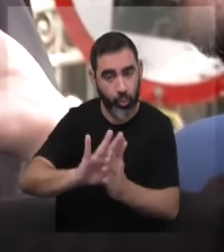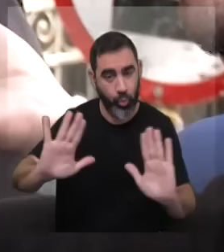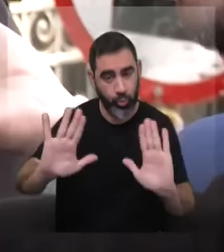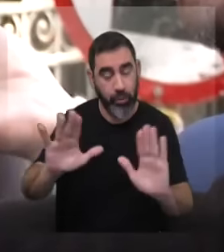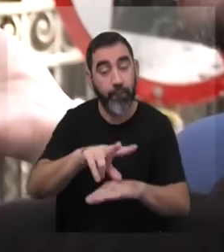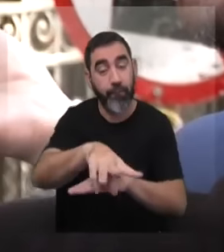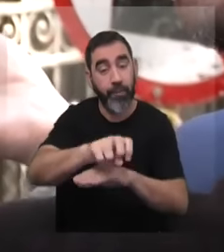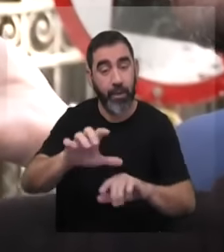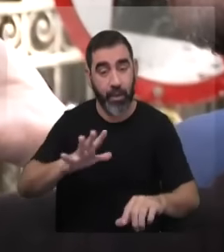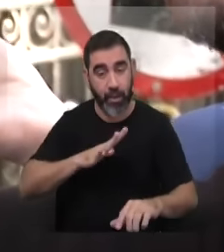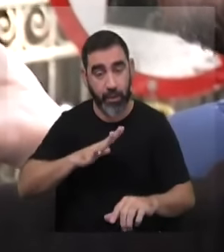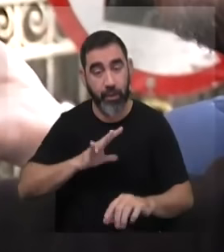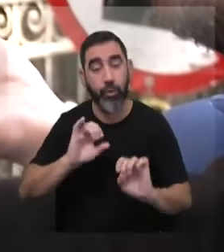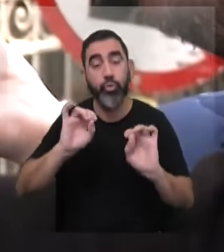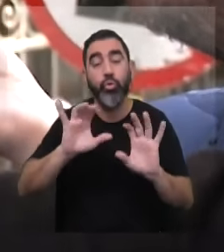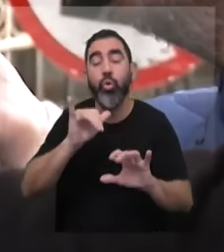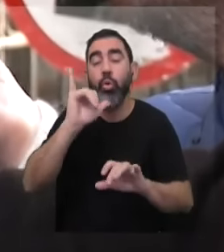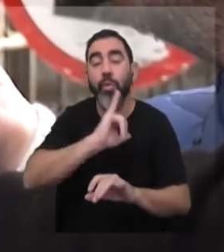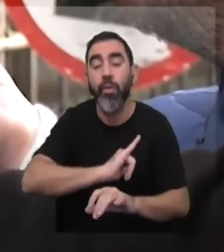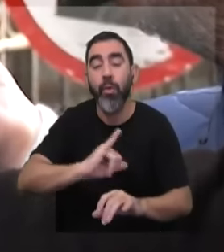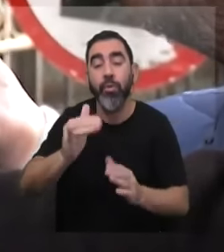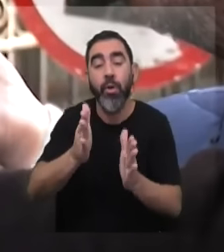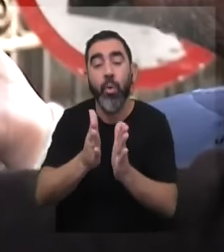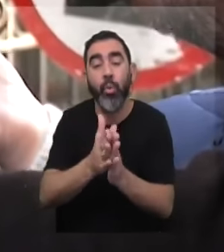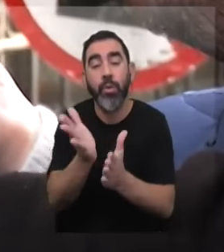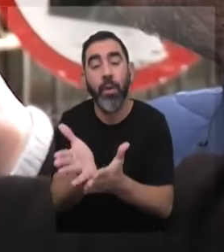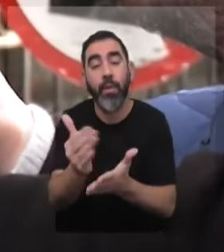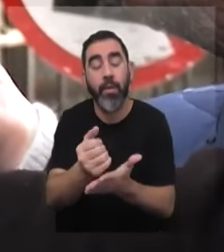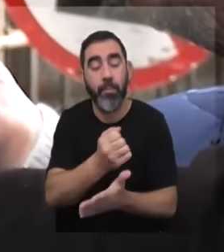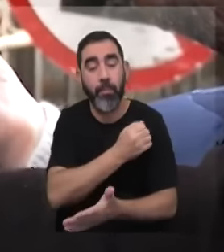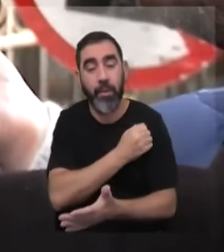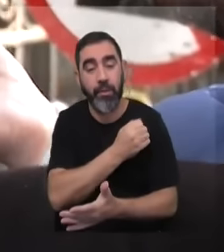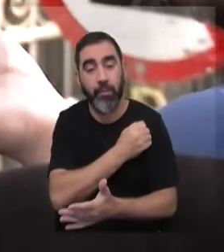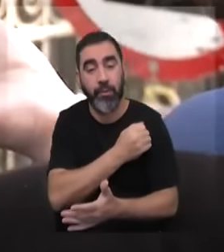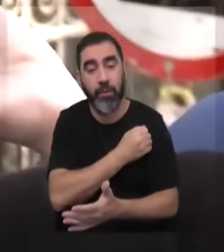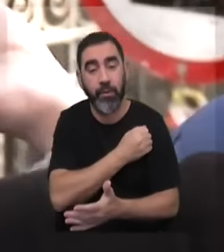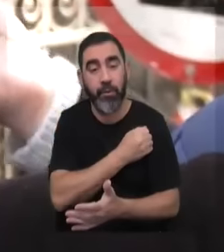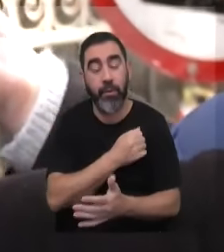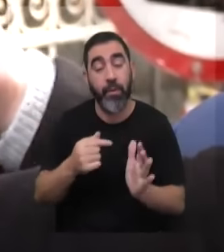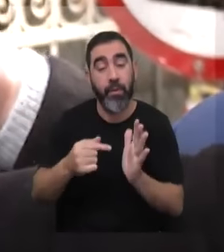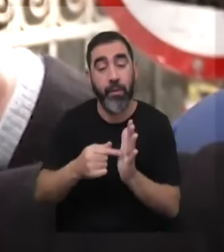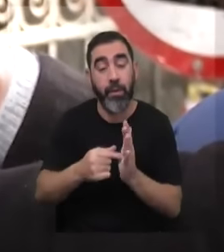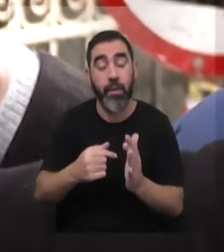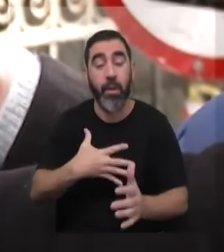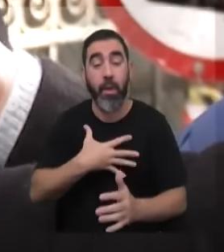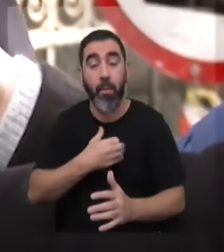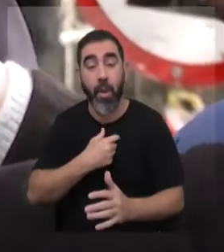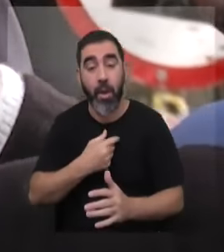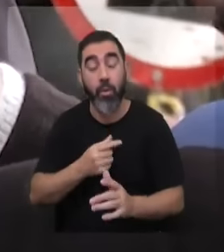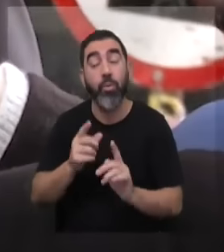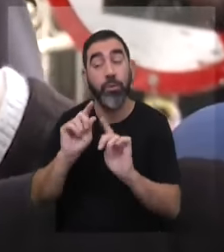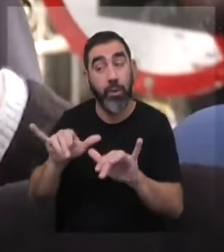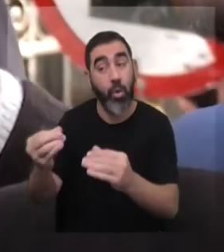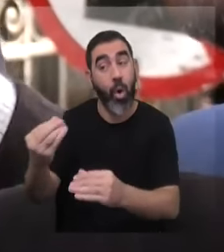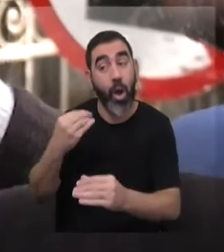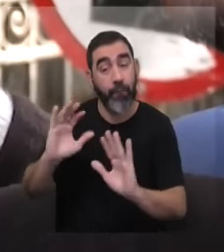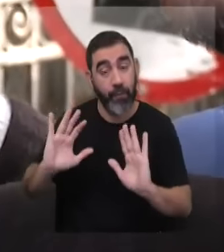fiscalía eran denuncias a nivel de la junta departamental de artigas de dirigentes del partido Nacional que nos habían